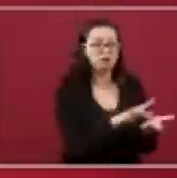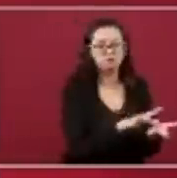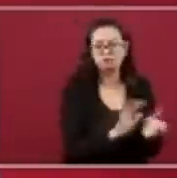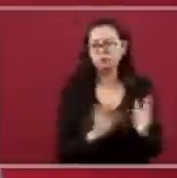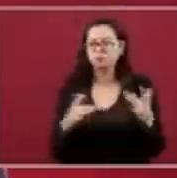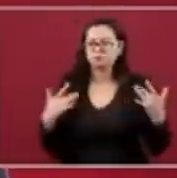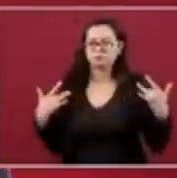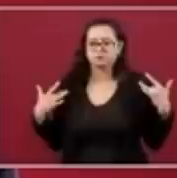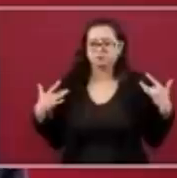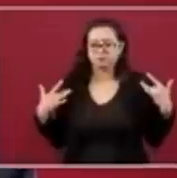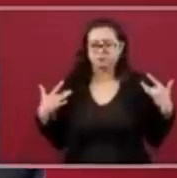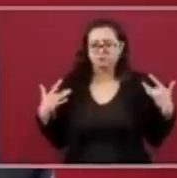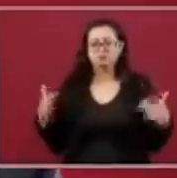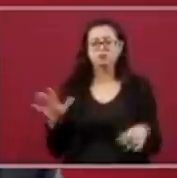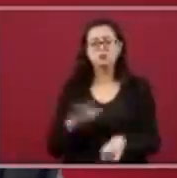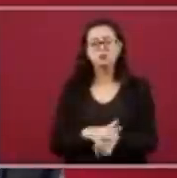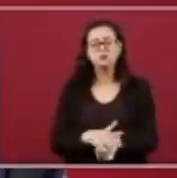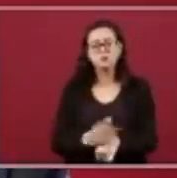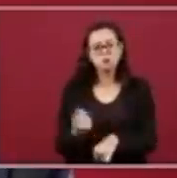porque